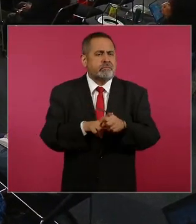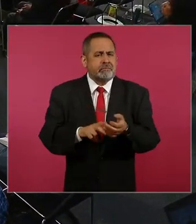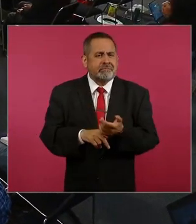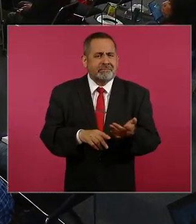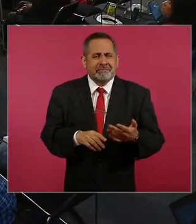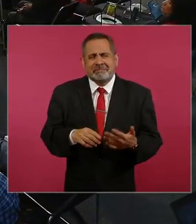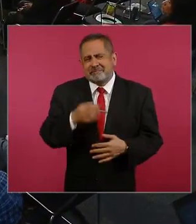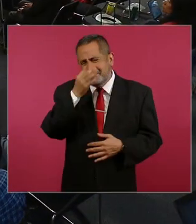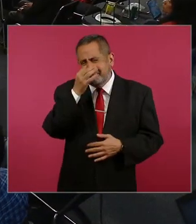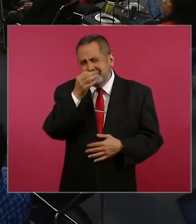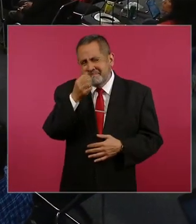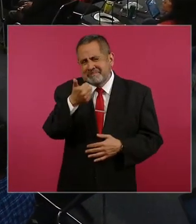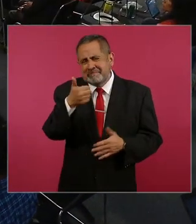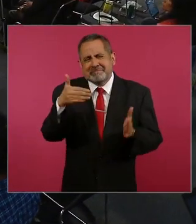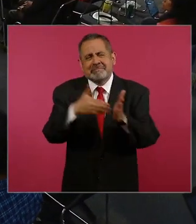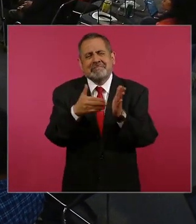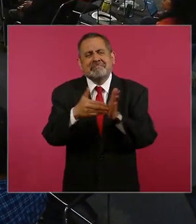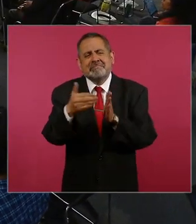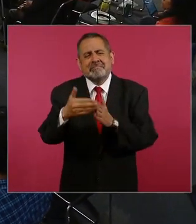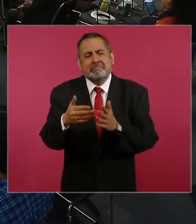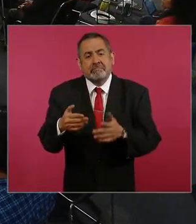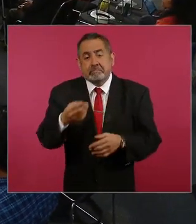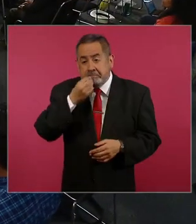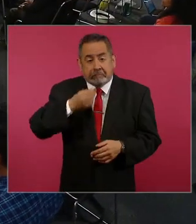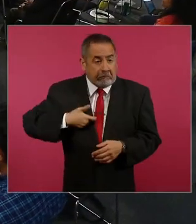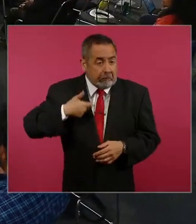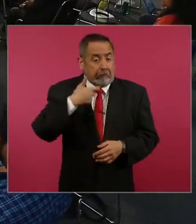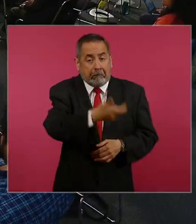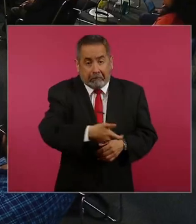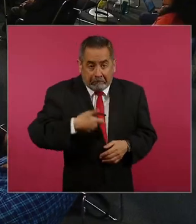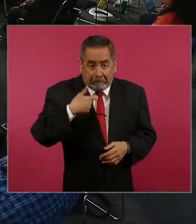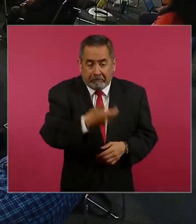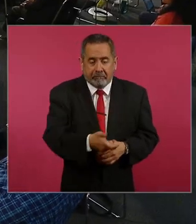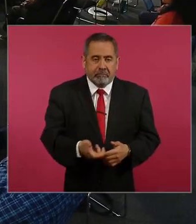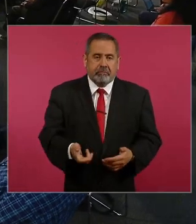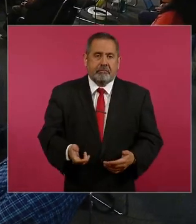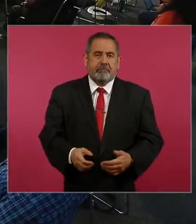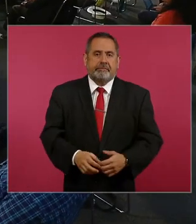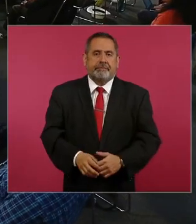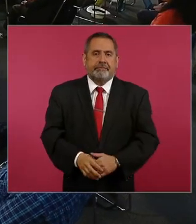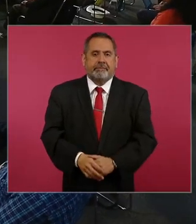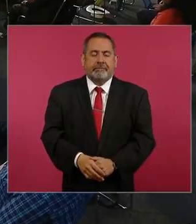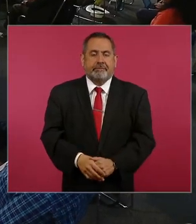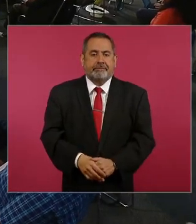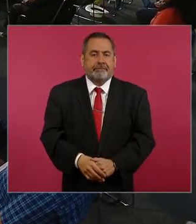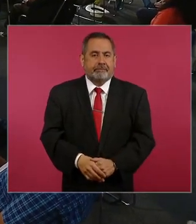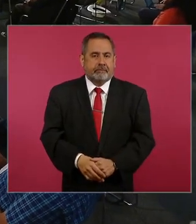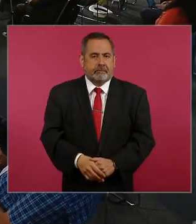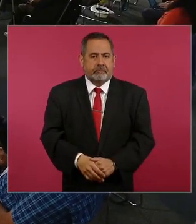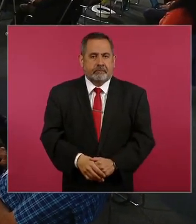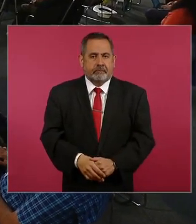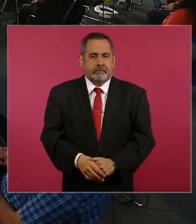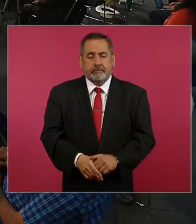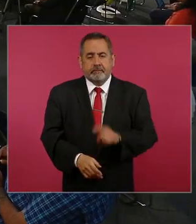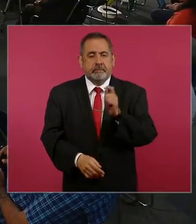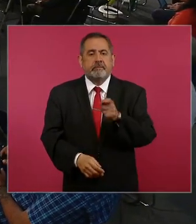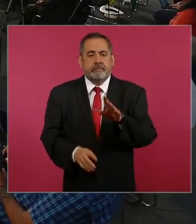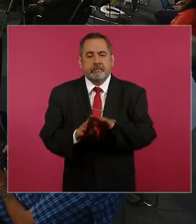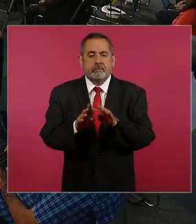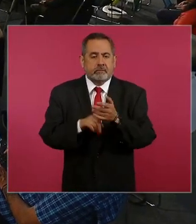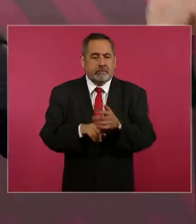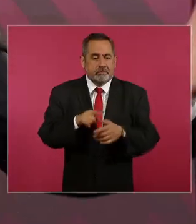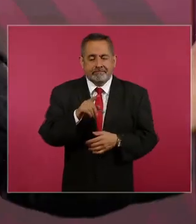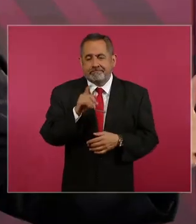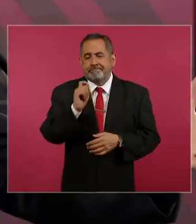seis mil millones pero no sólo eso la